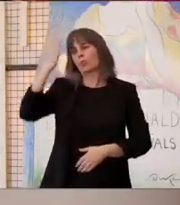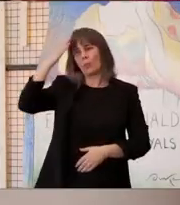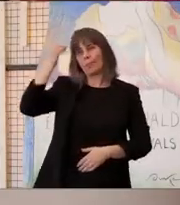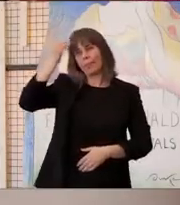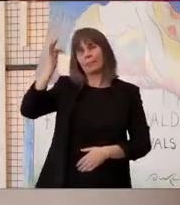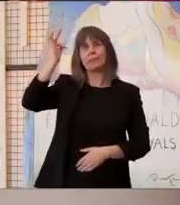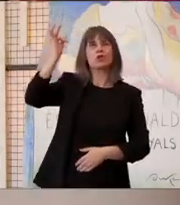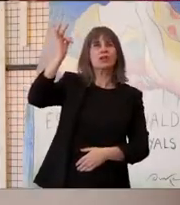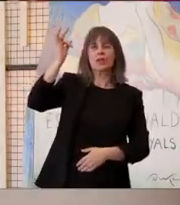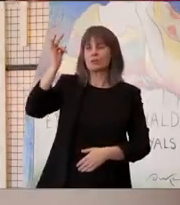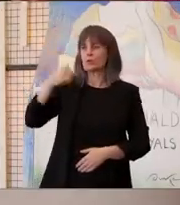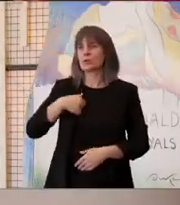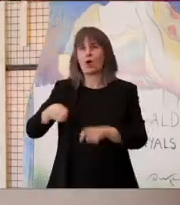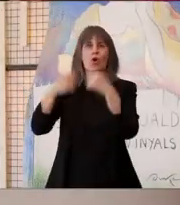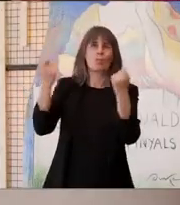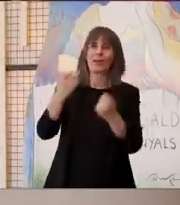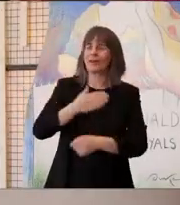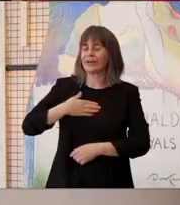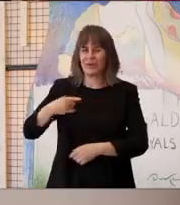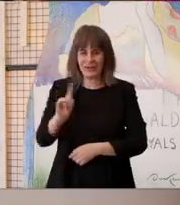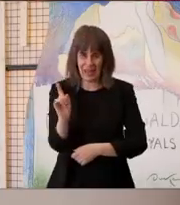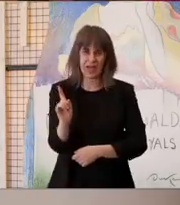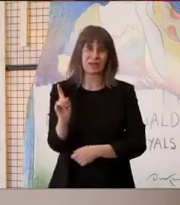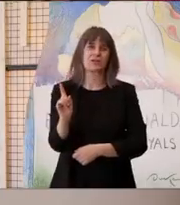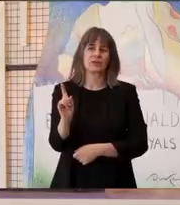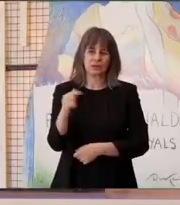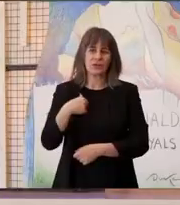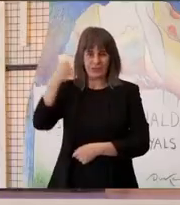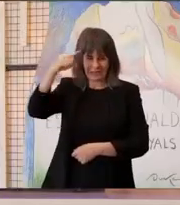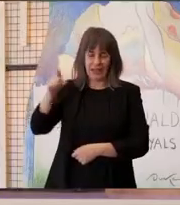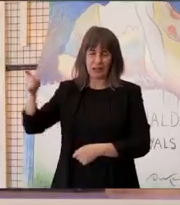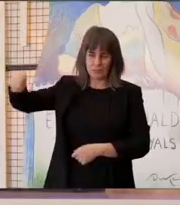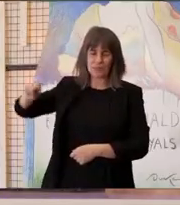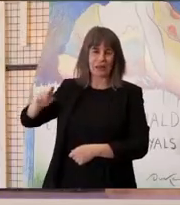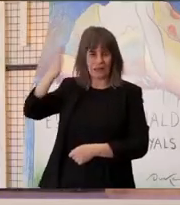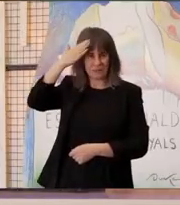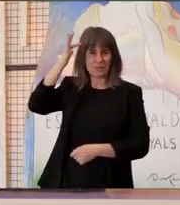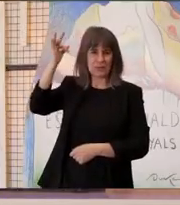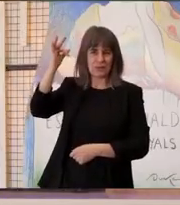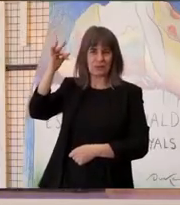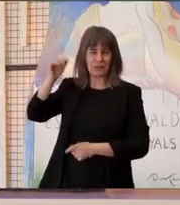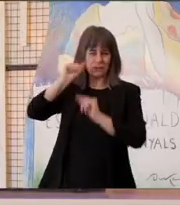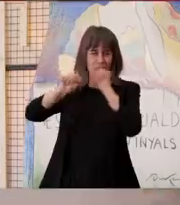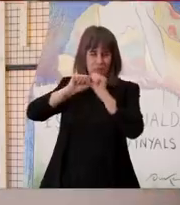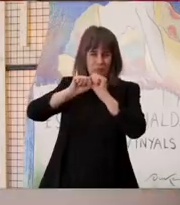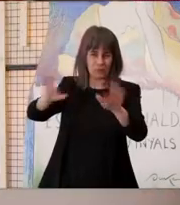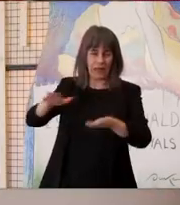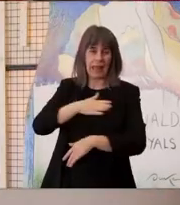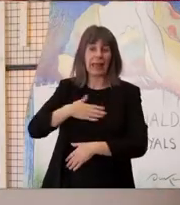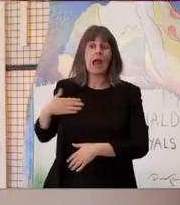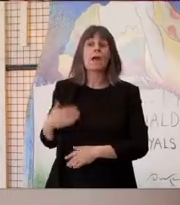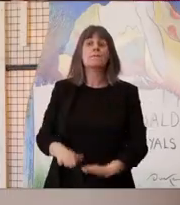el optimismo de la presidenta que ya sé que no más que contagioso pero si quiero poner un poco